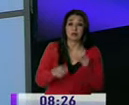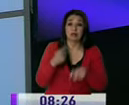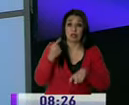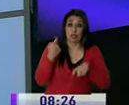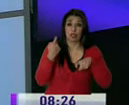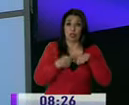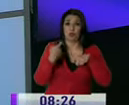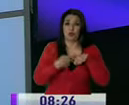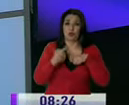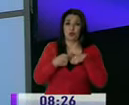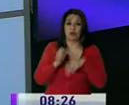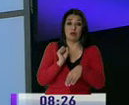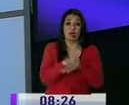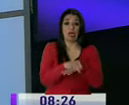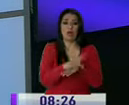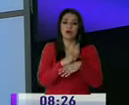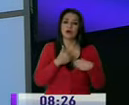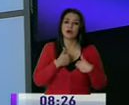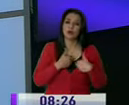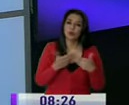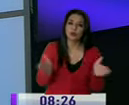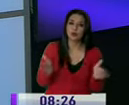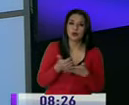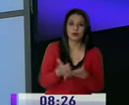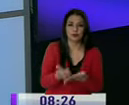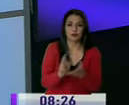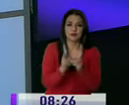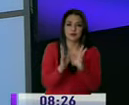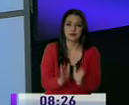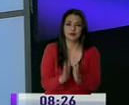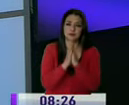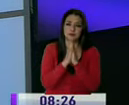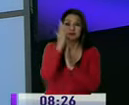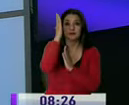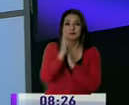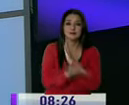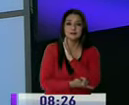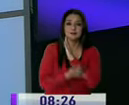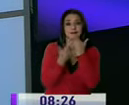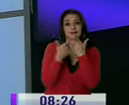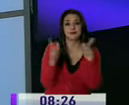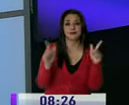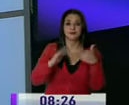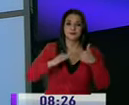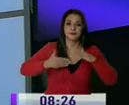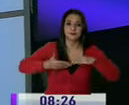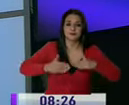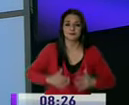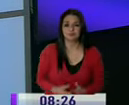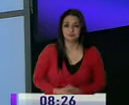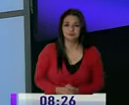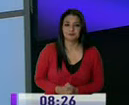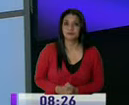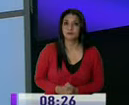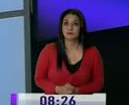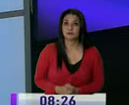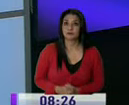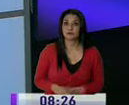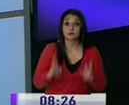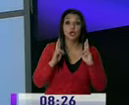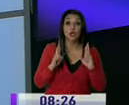y que tengan la amabilidad de ayudar a los vecinos, ¿eh? Dios, patria y libertad, la comunidad. Así que esperemos que esto sea